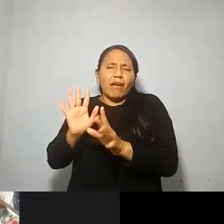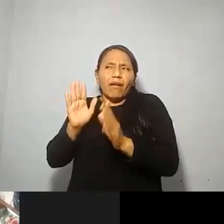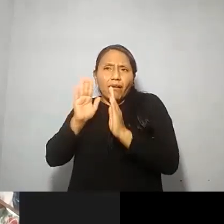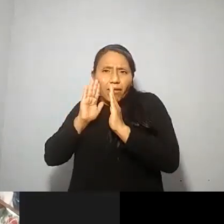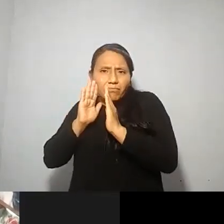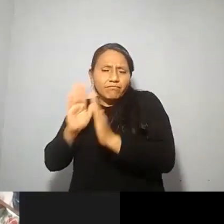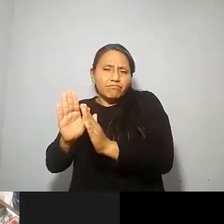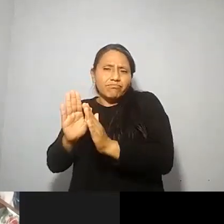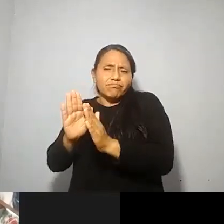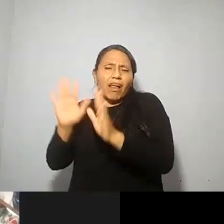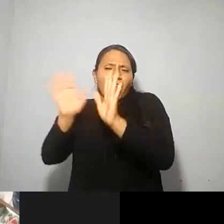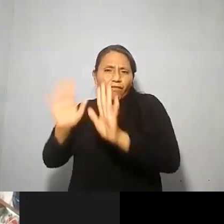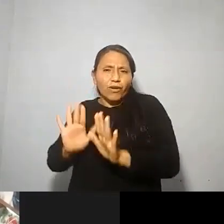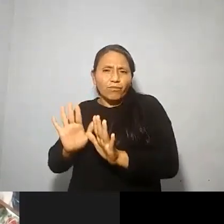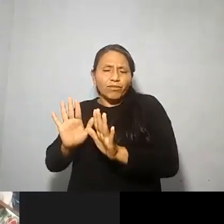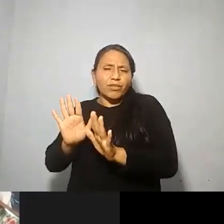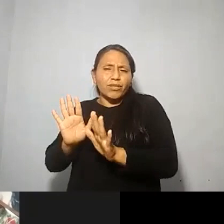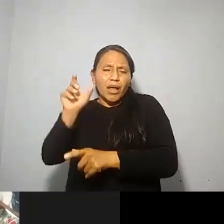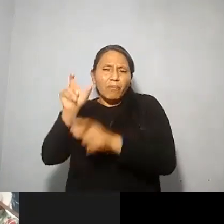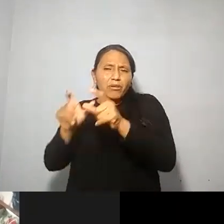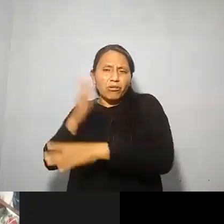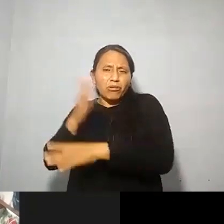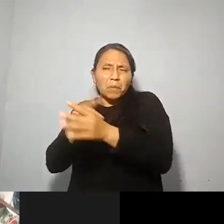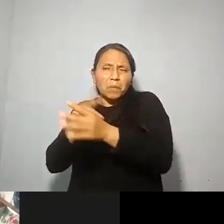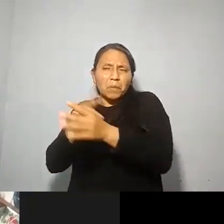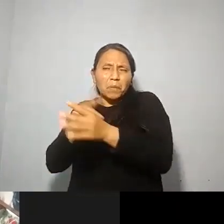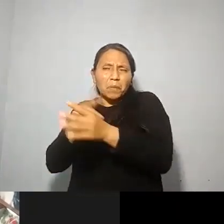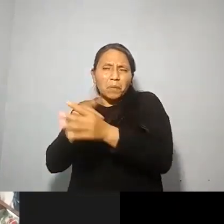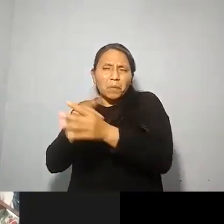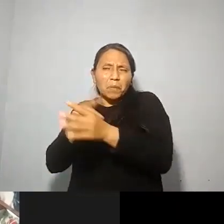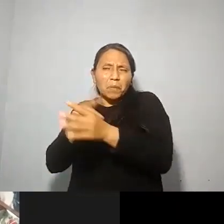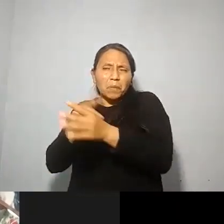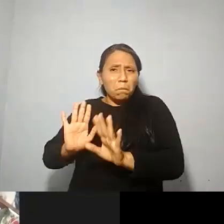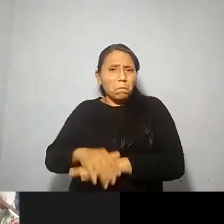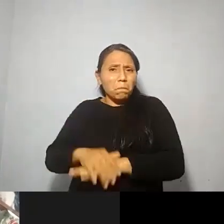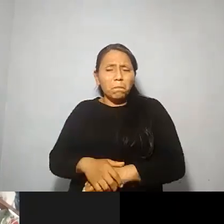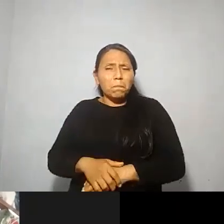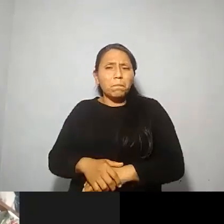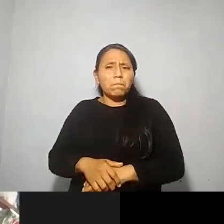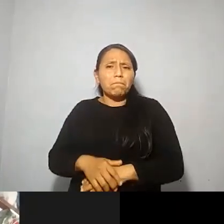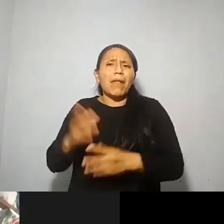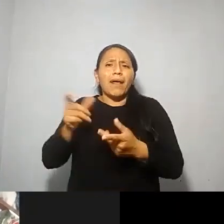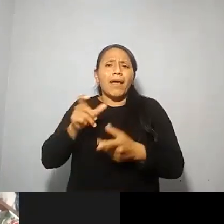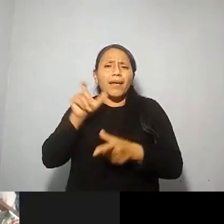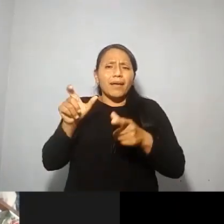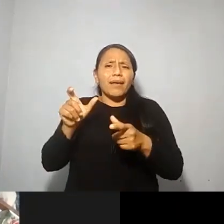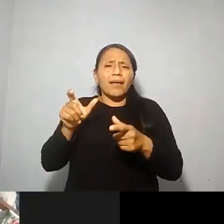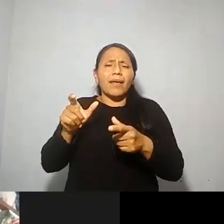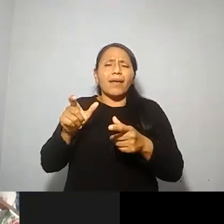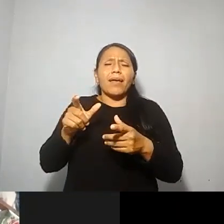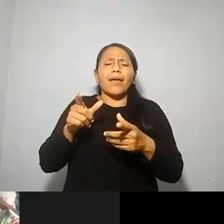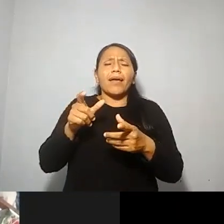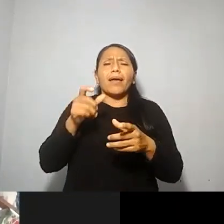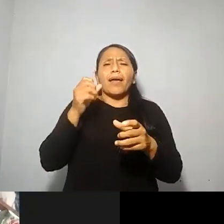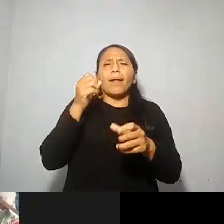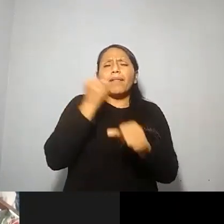la formación de personas con discapacidad para que la generación de bolsas de